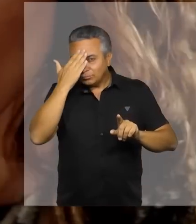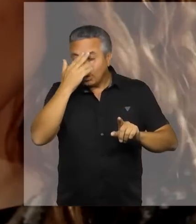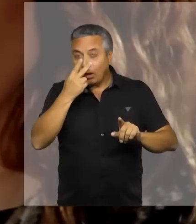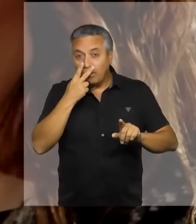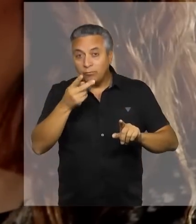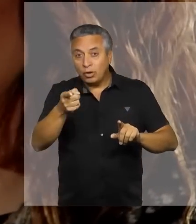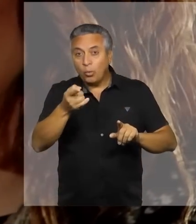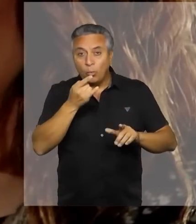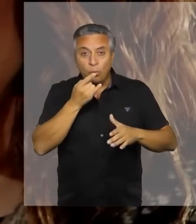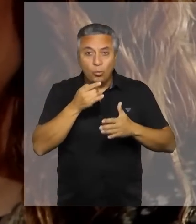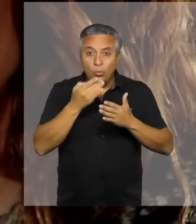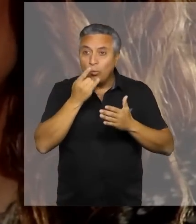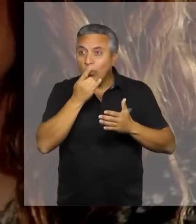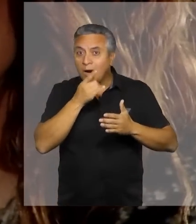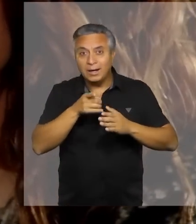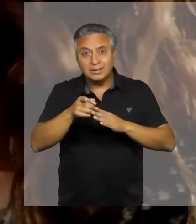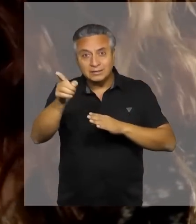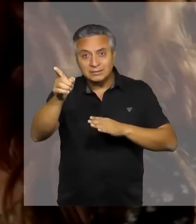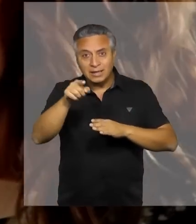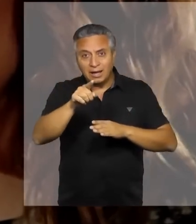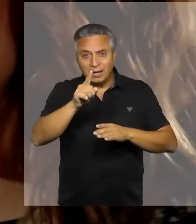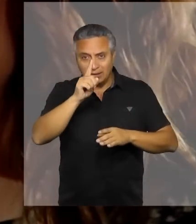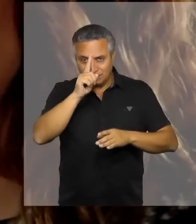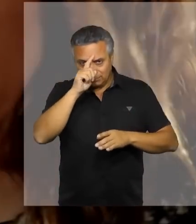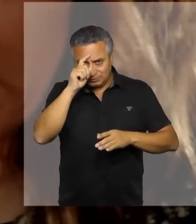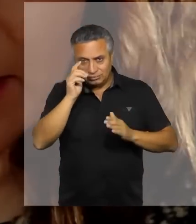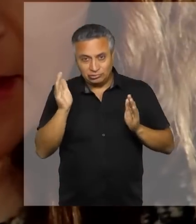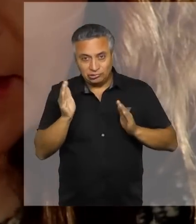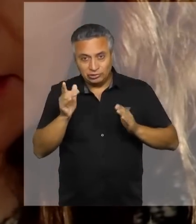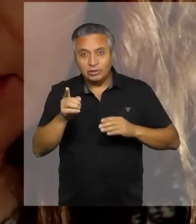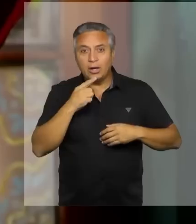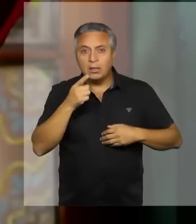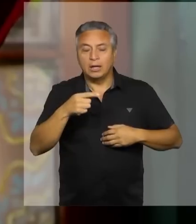que le podría haber pasado algo a tu... a la guaguita.